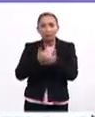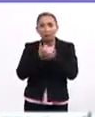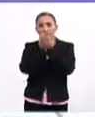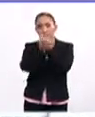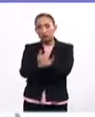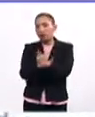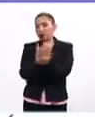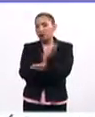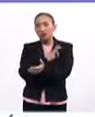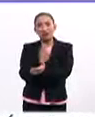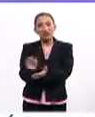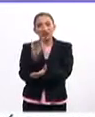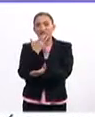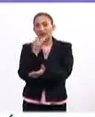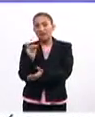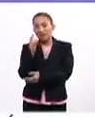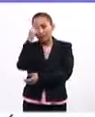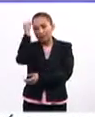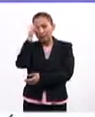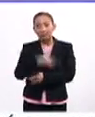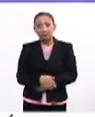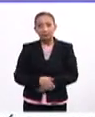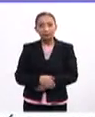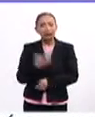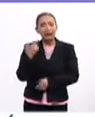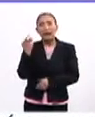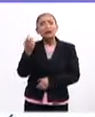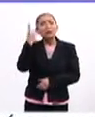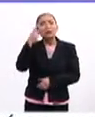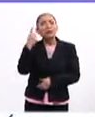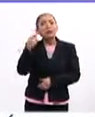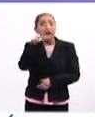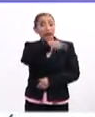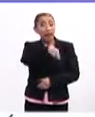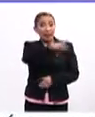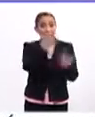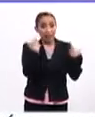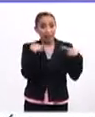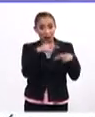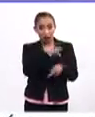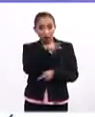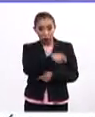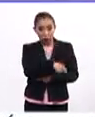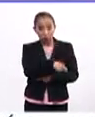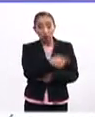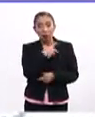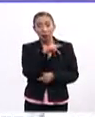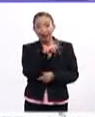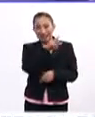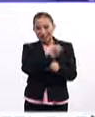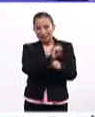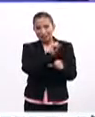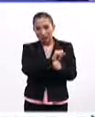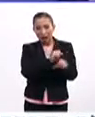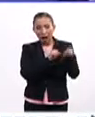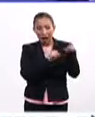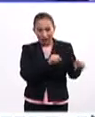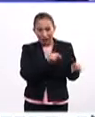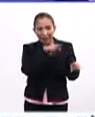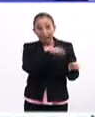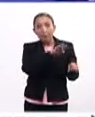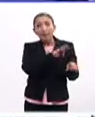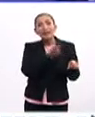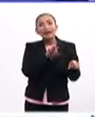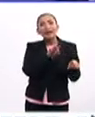manera muy, muy sencilla. La idea es que el docente, que el maestro de telesecundaria, pues tenga